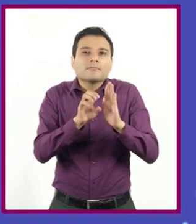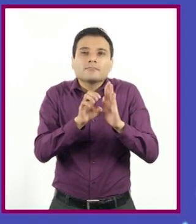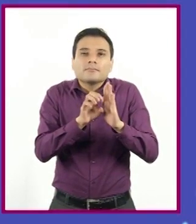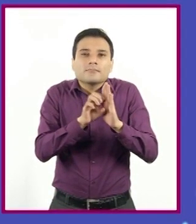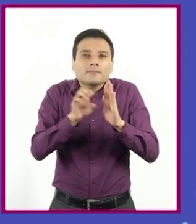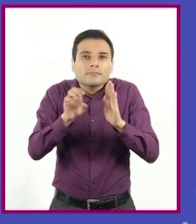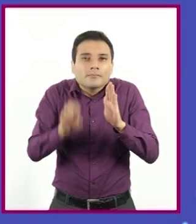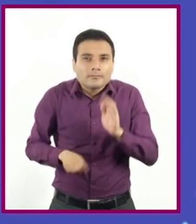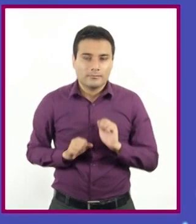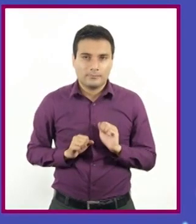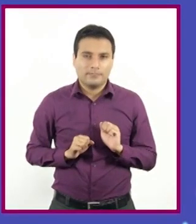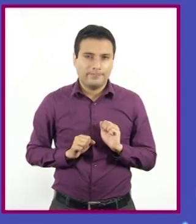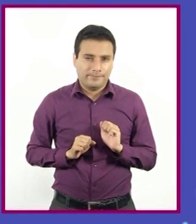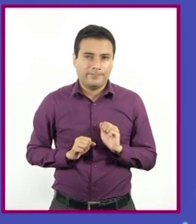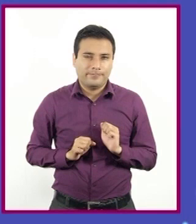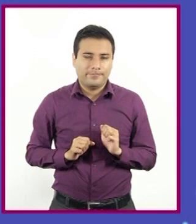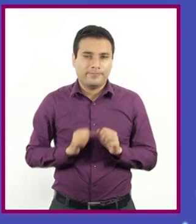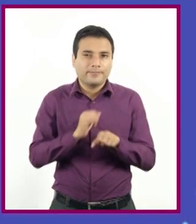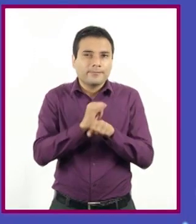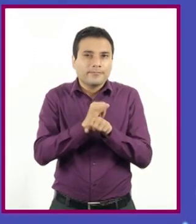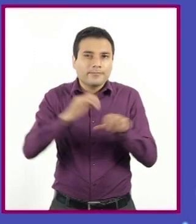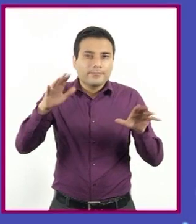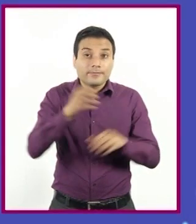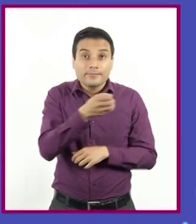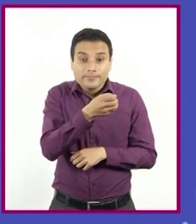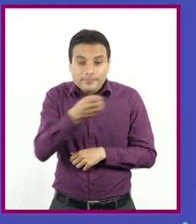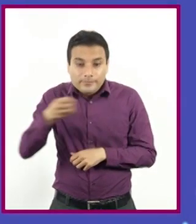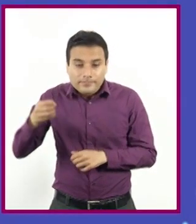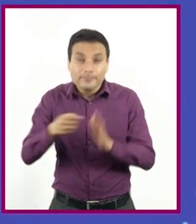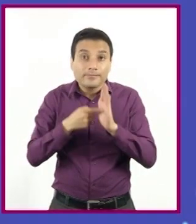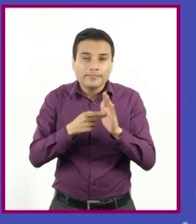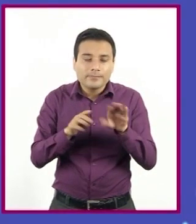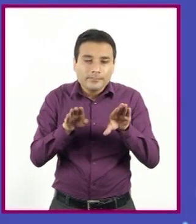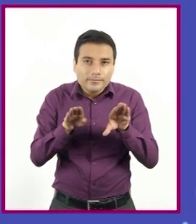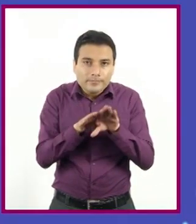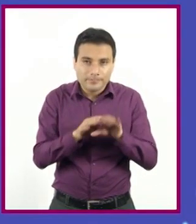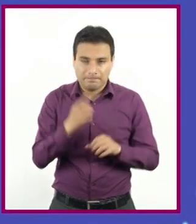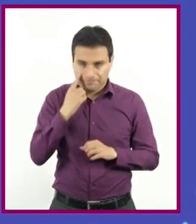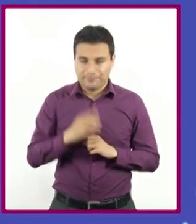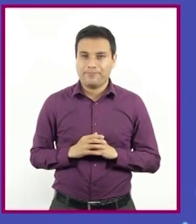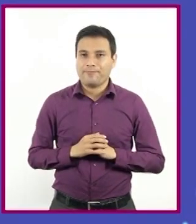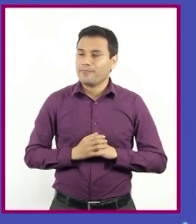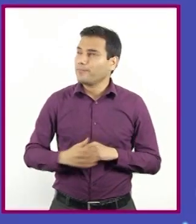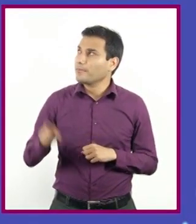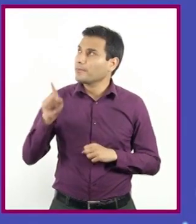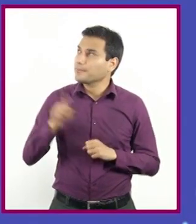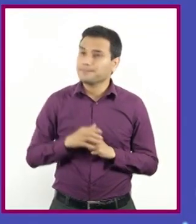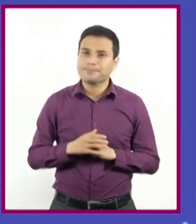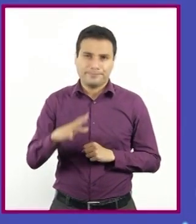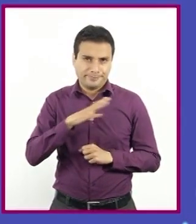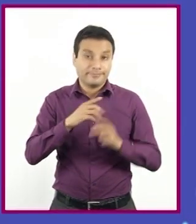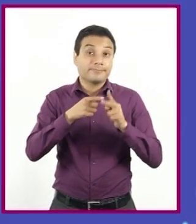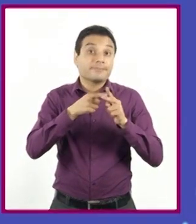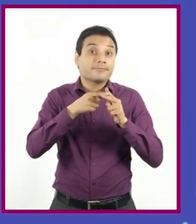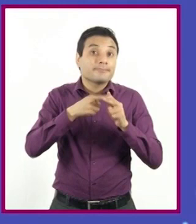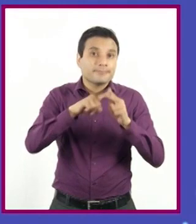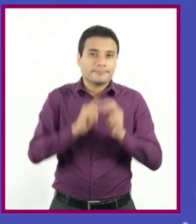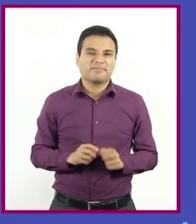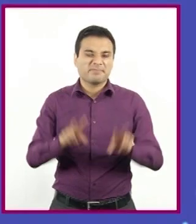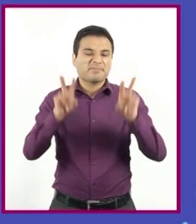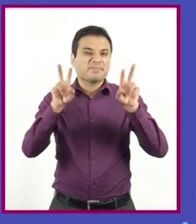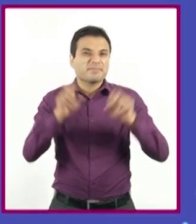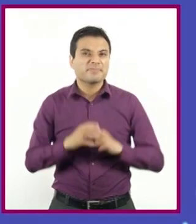cómo se puede presentar la información que se ha investigado. Primero, tenemos un inicio con una sección